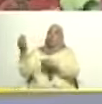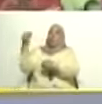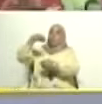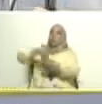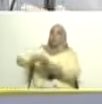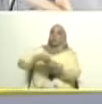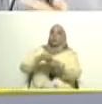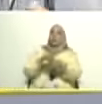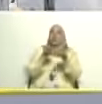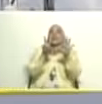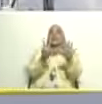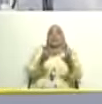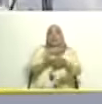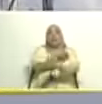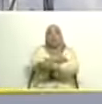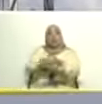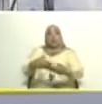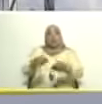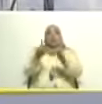7.600.000 hogares.